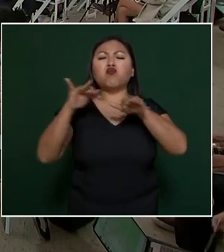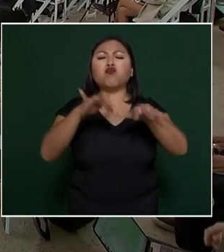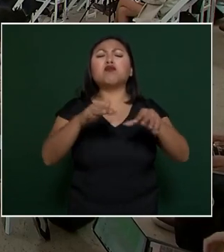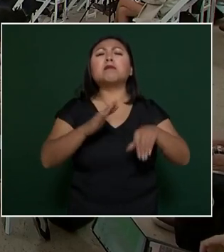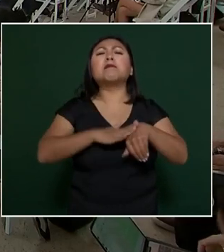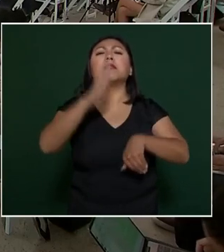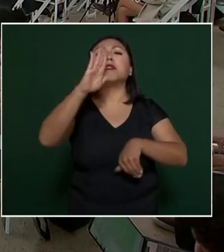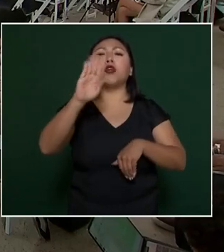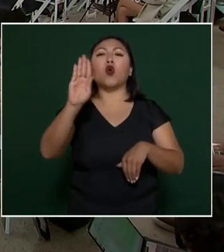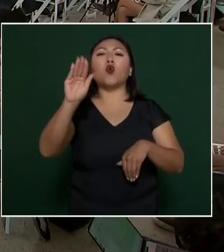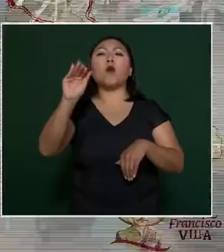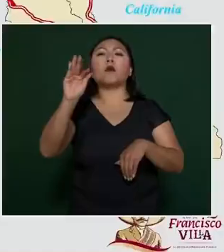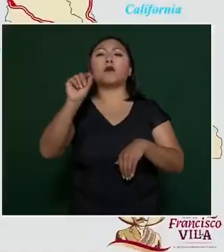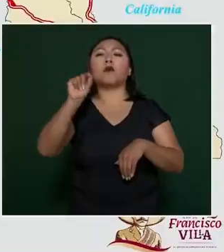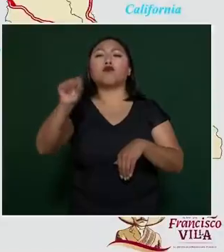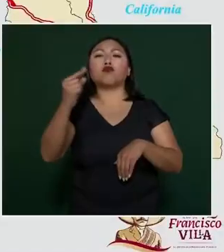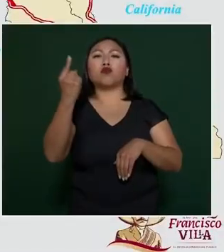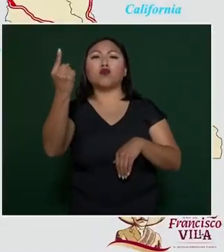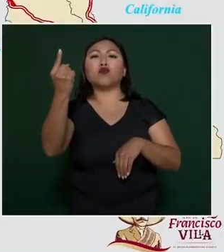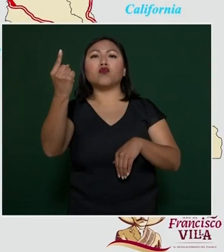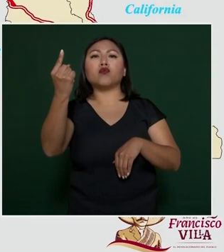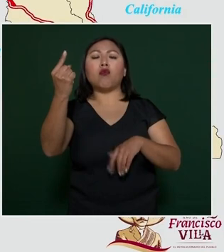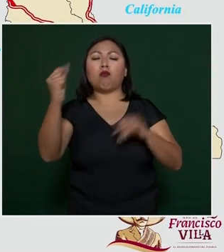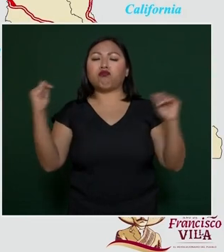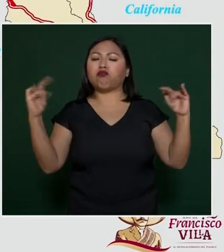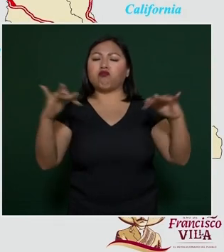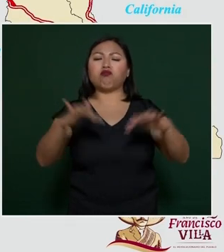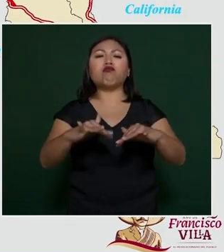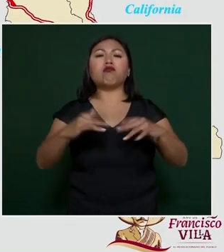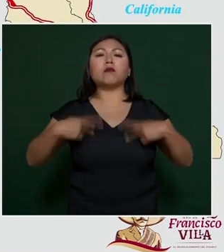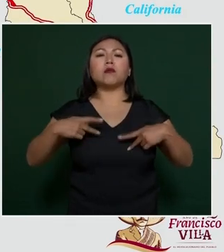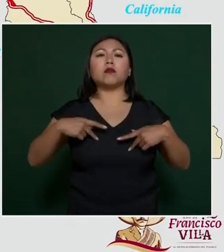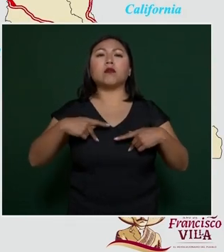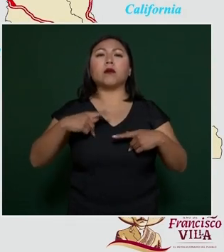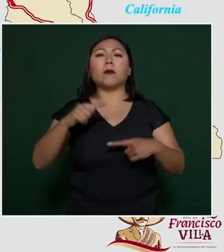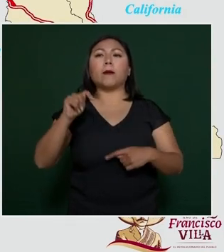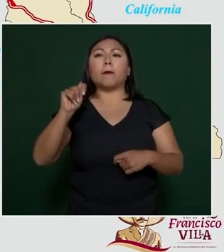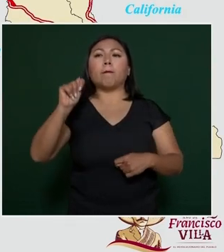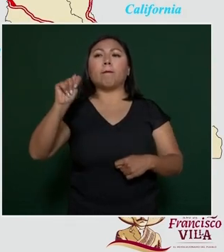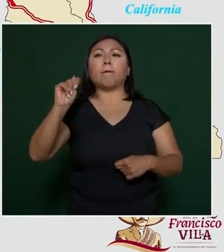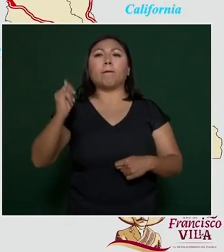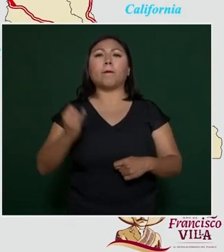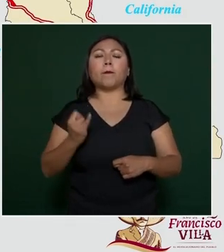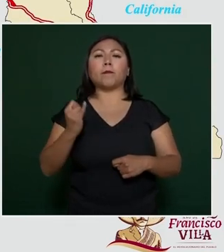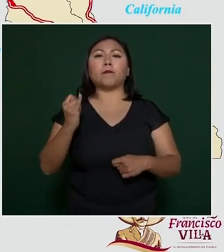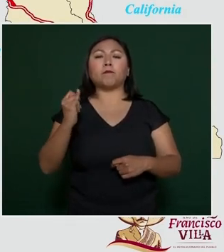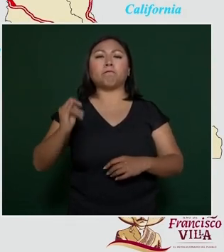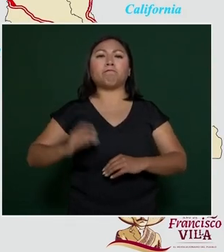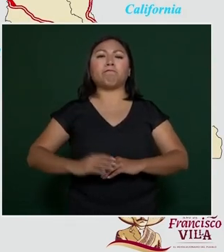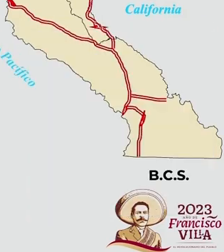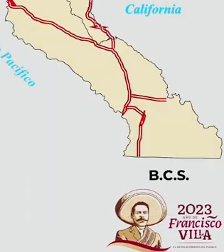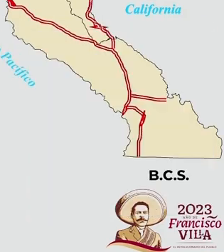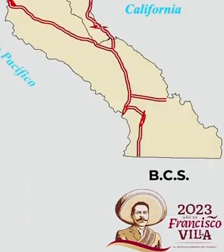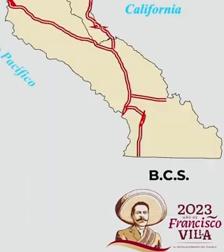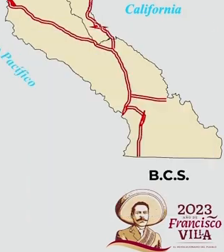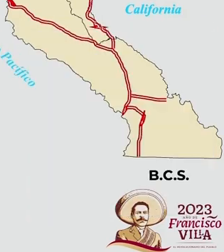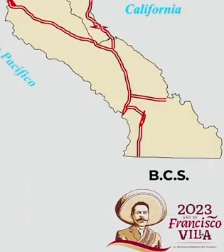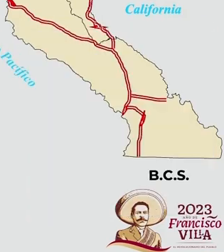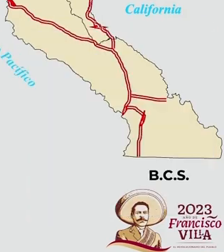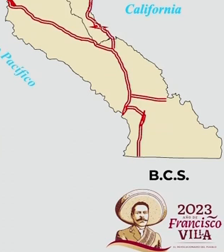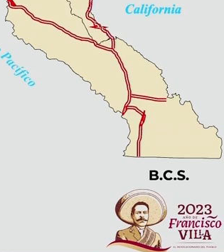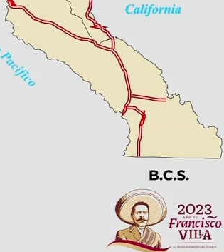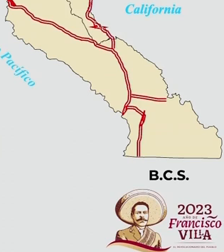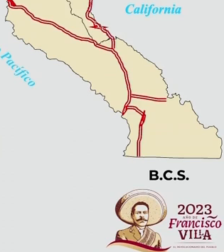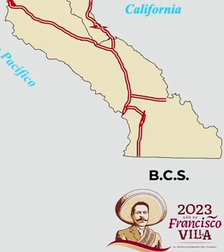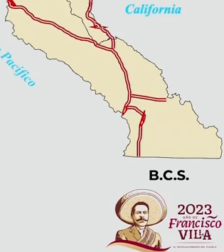90.1 está concentrado en Tijuana Cali y encenada estos tres municipios con con esta densidad de